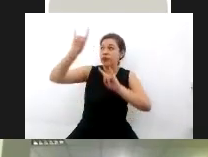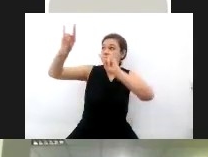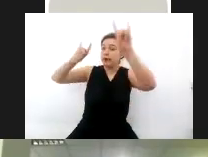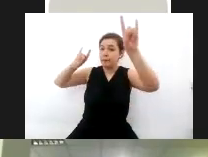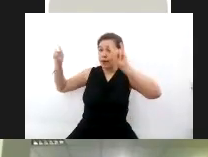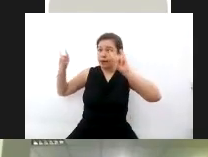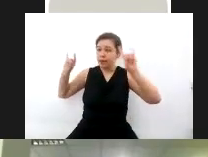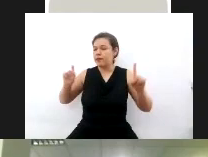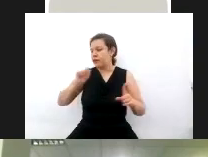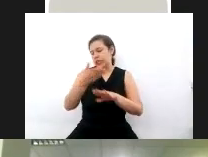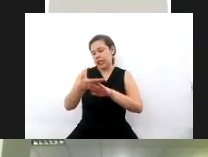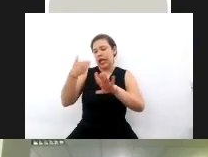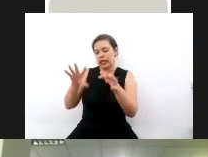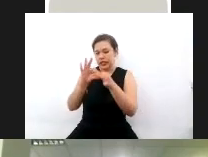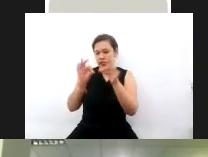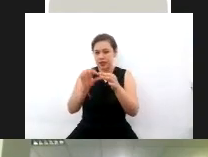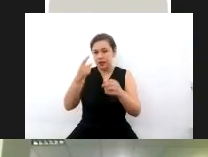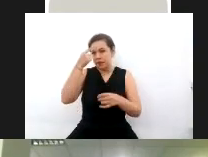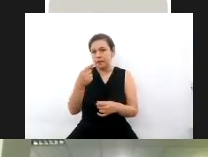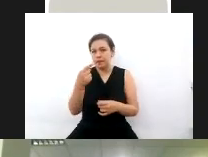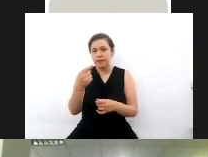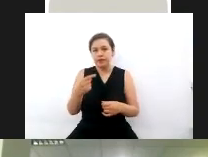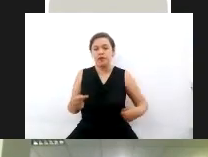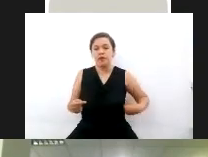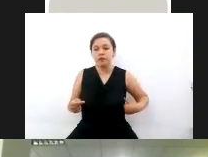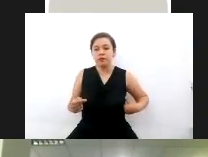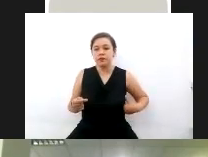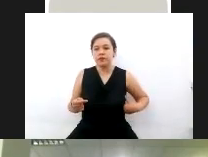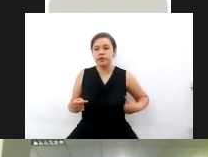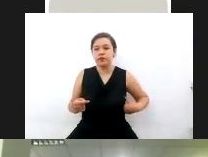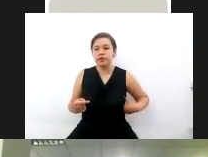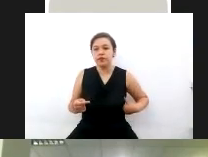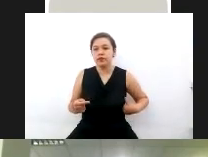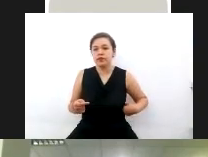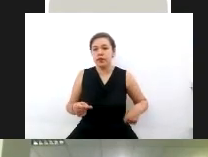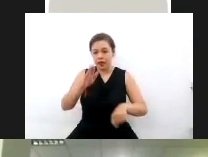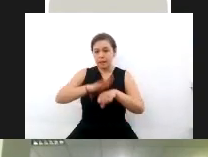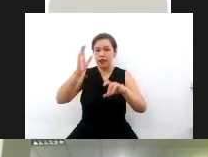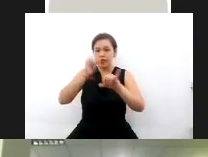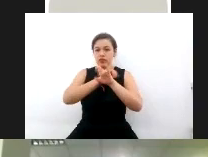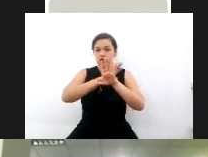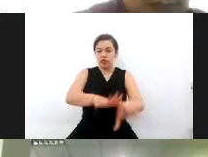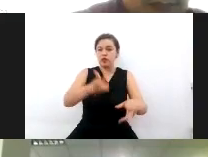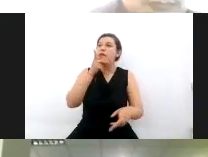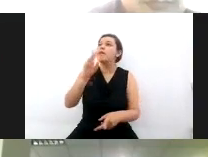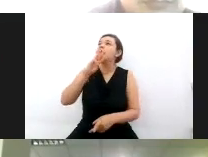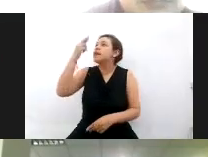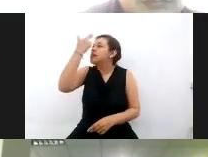con anterioridad para poder dar más información a los papás.